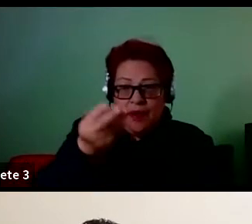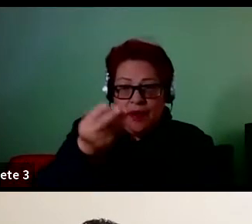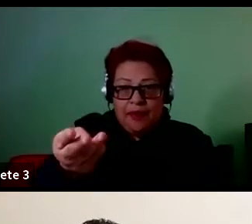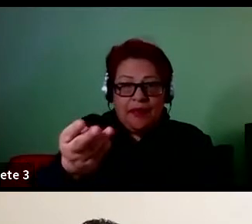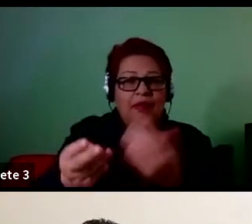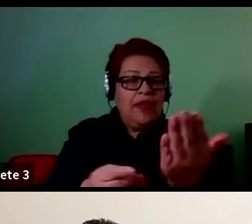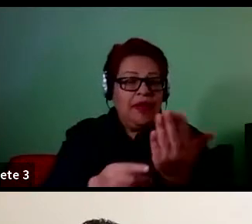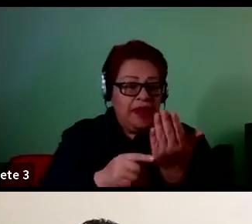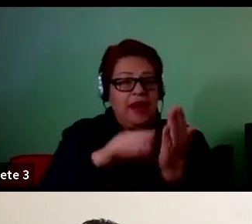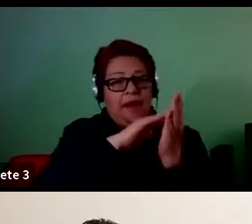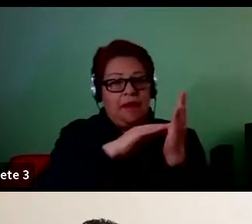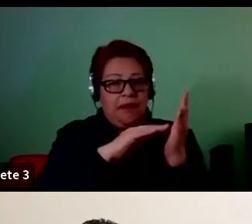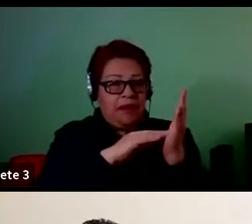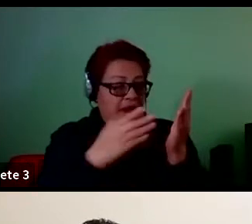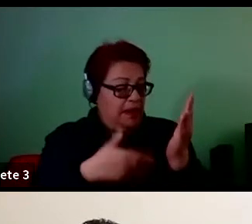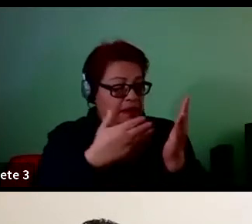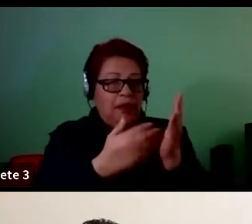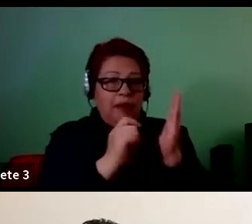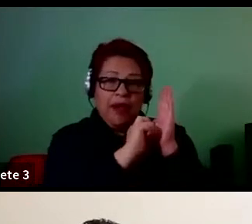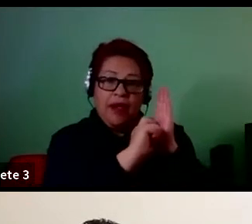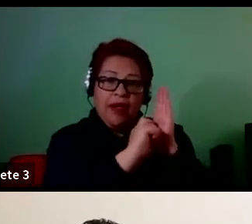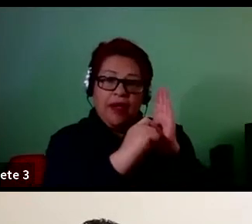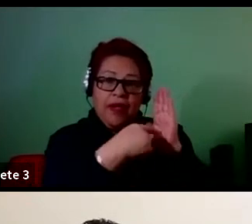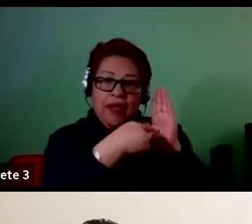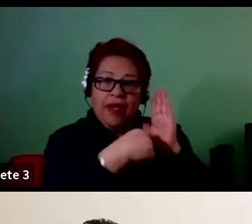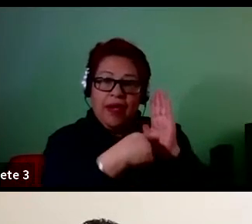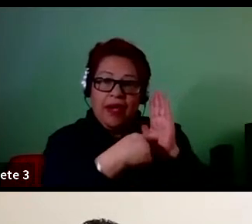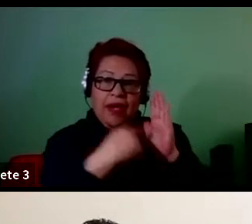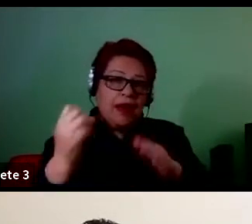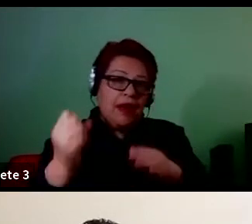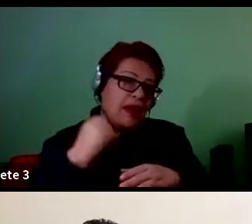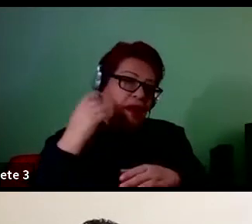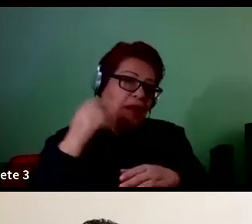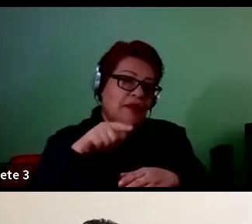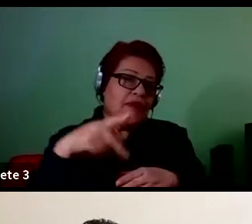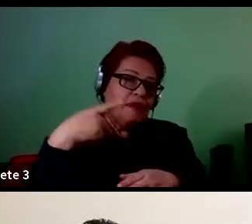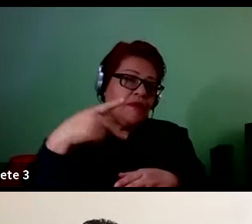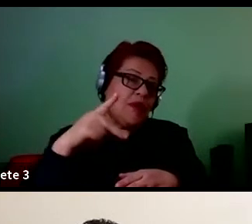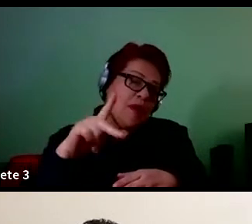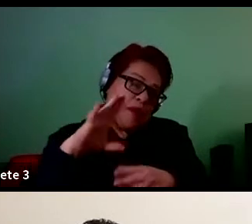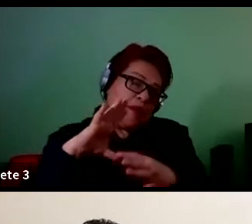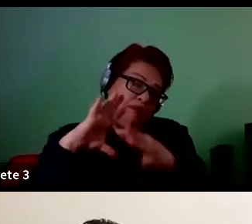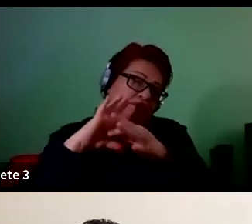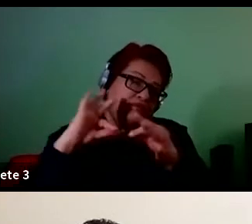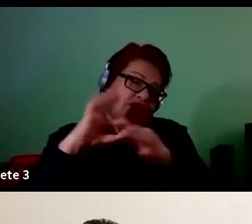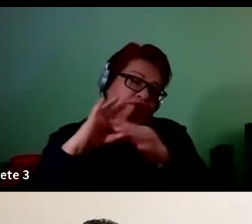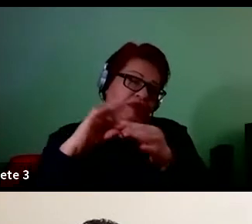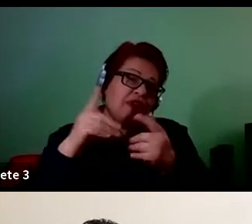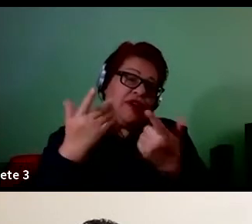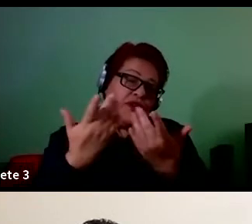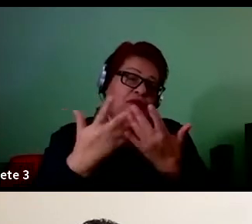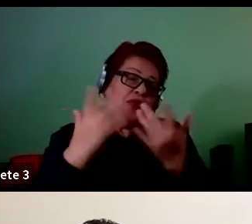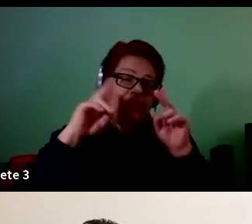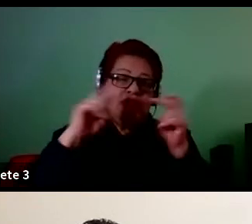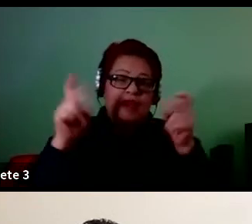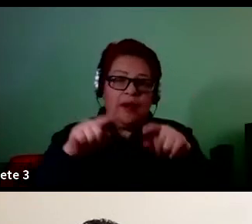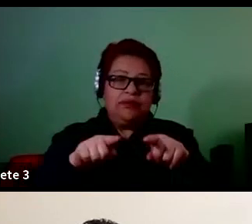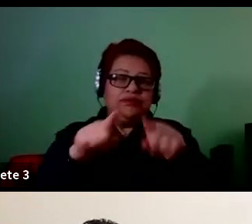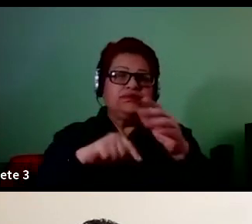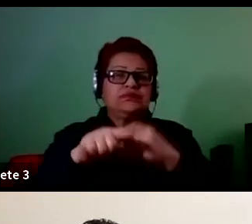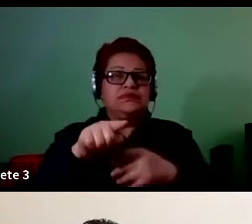a todos se les planteará que la ponencia que corresponda, porque como decíamos es un tema transversal,